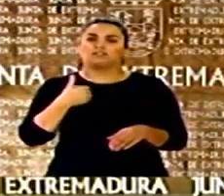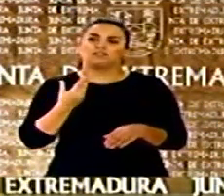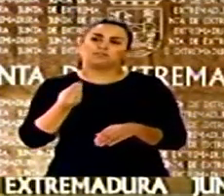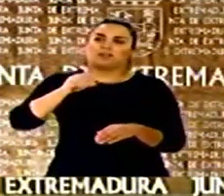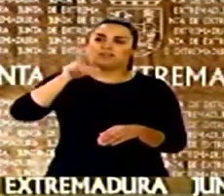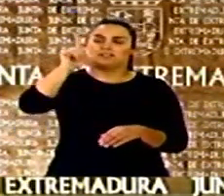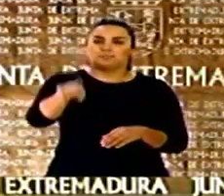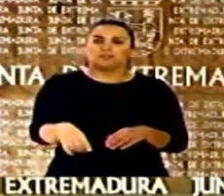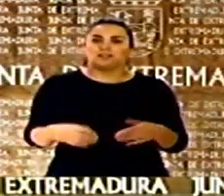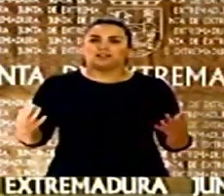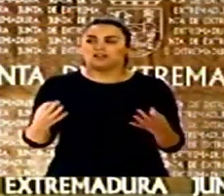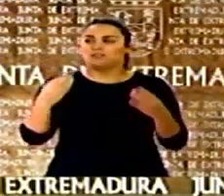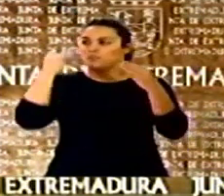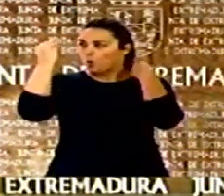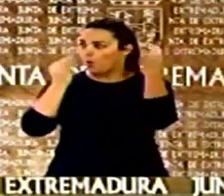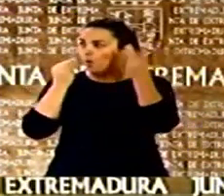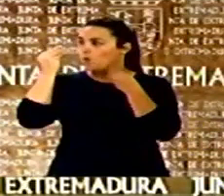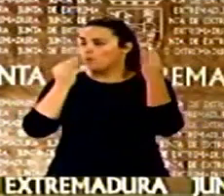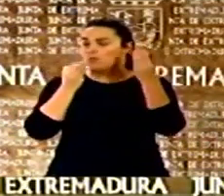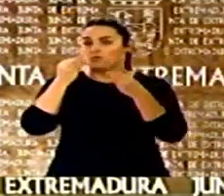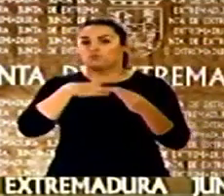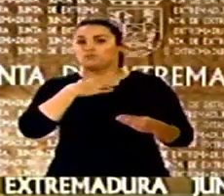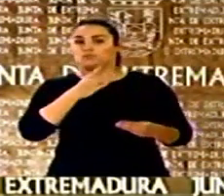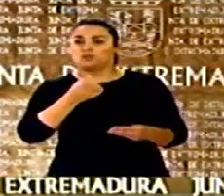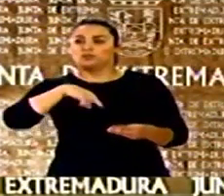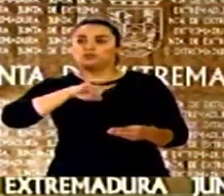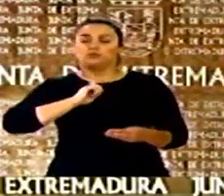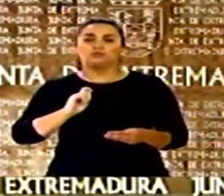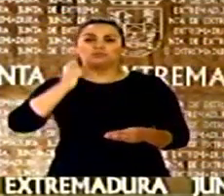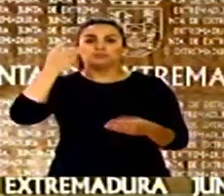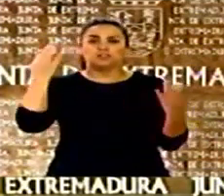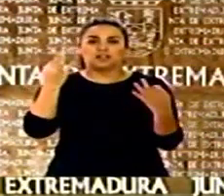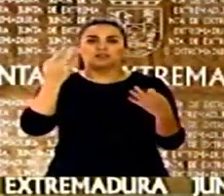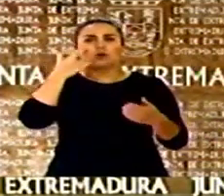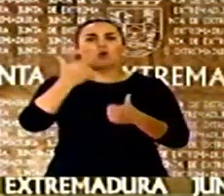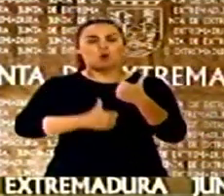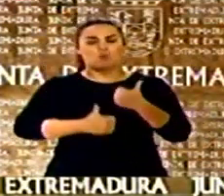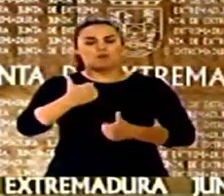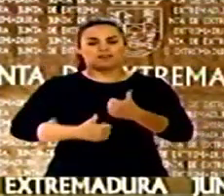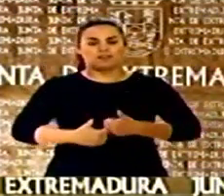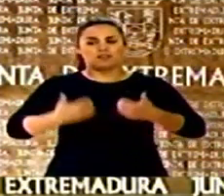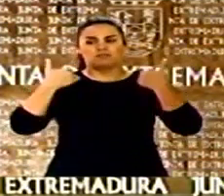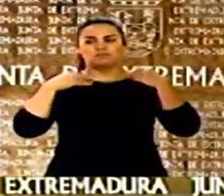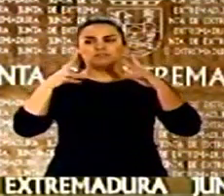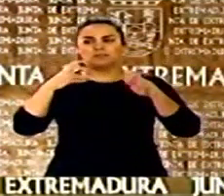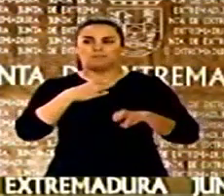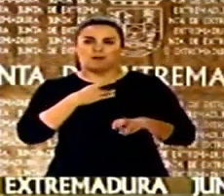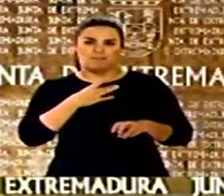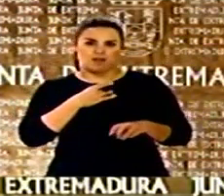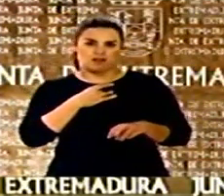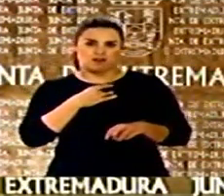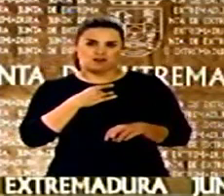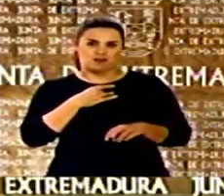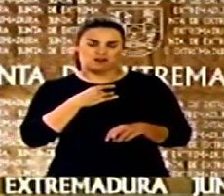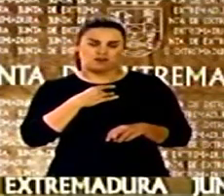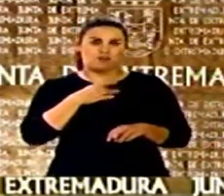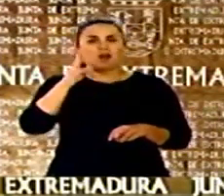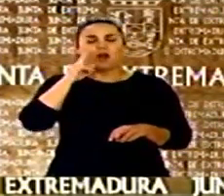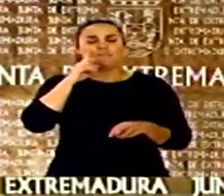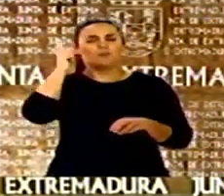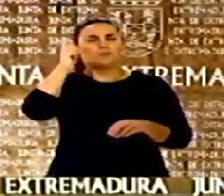más fácil es hoy abrir una empresa es Extremadura. ¿Por qué? Porque hemos cambiado 2 leyes y hemos creado una